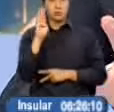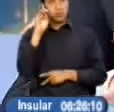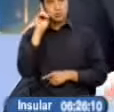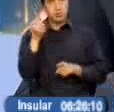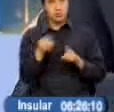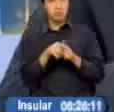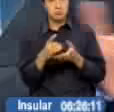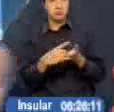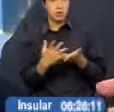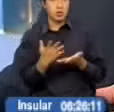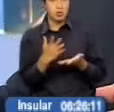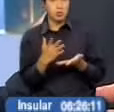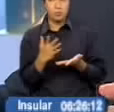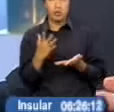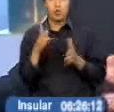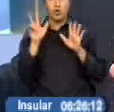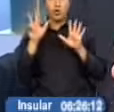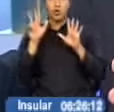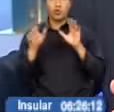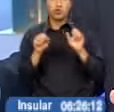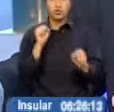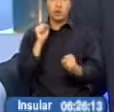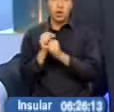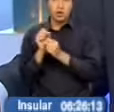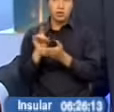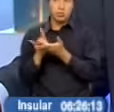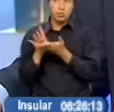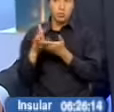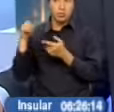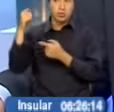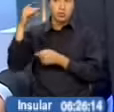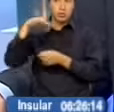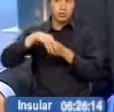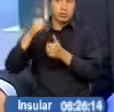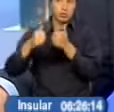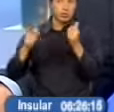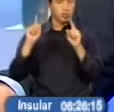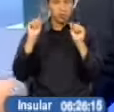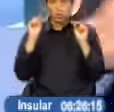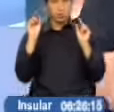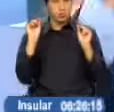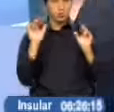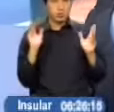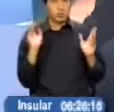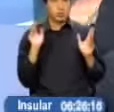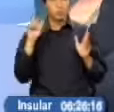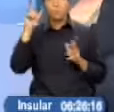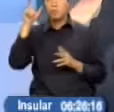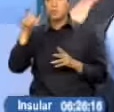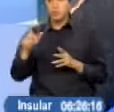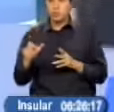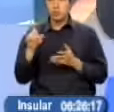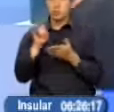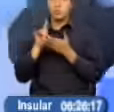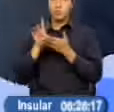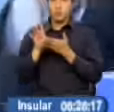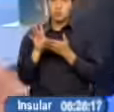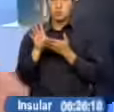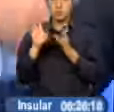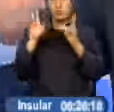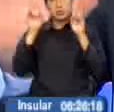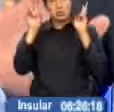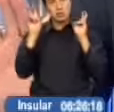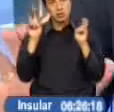destituya pero no me dominen inhabiliten para las próximas elecciones entonces alguien que está destituida por transgredir